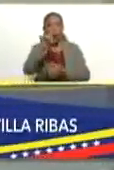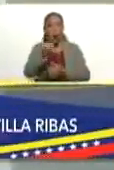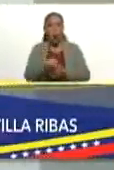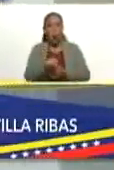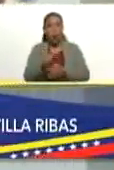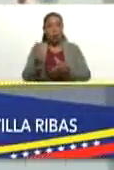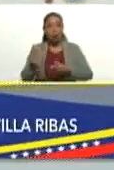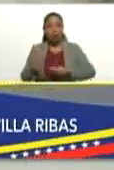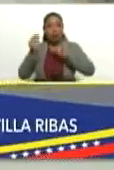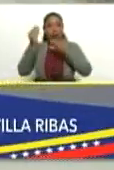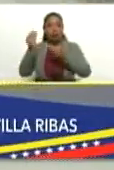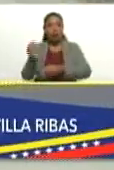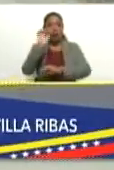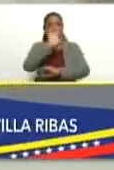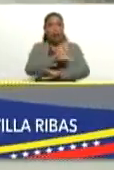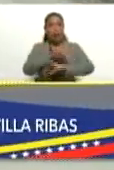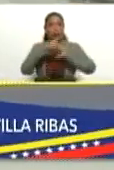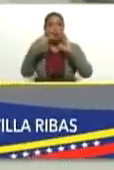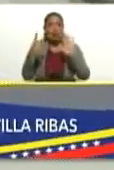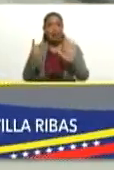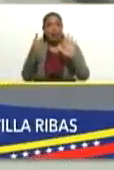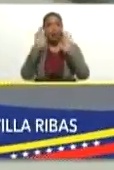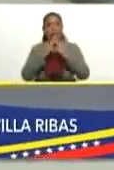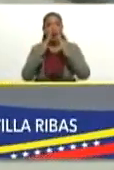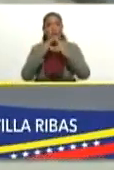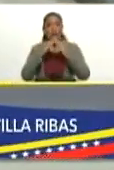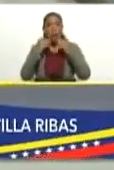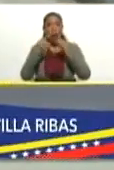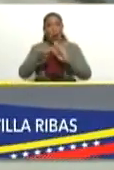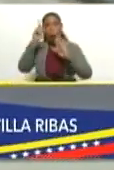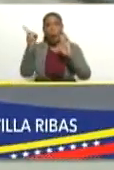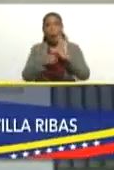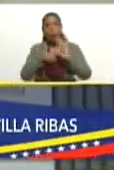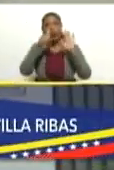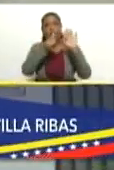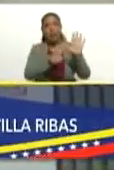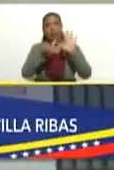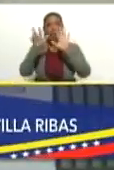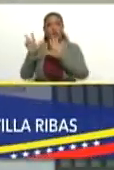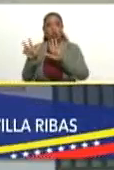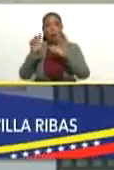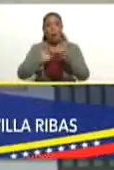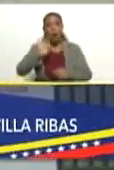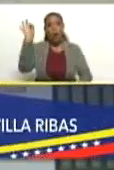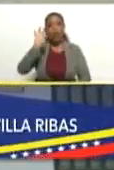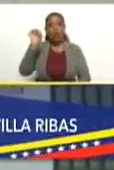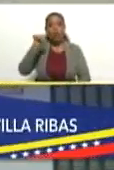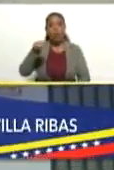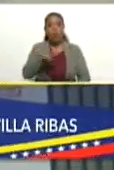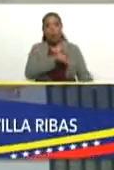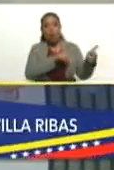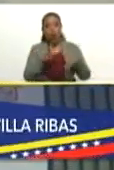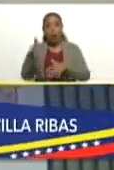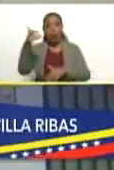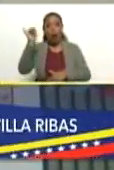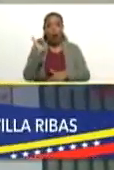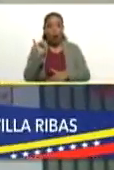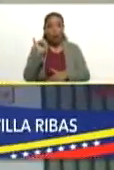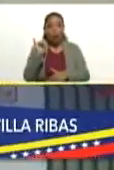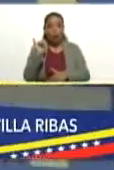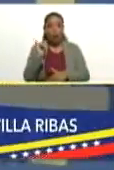entregamos 37 viviendas para completar el 68% de este programa que lleva